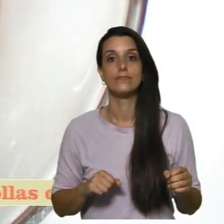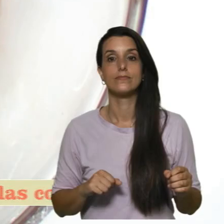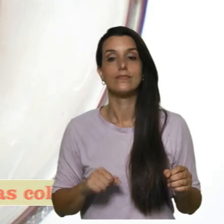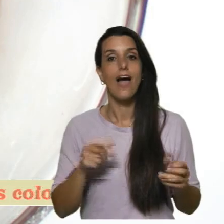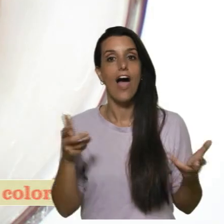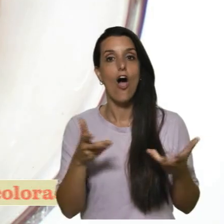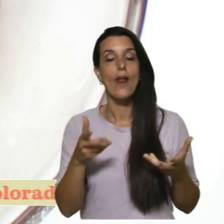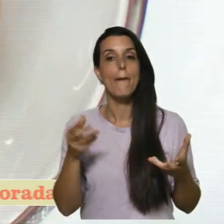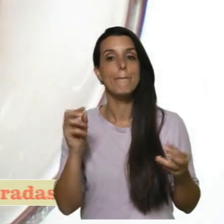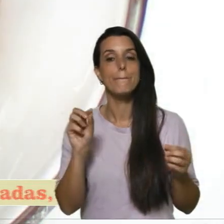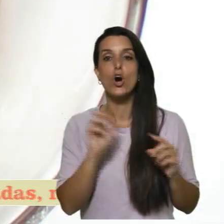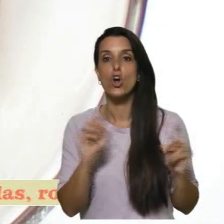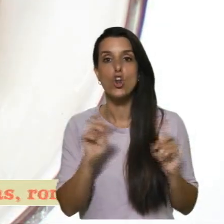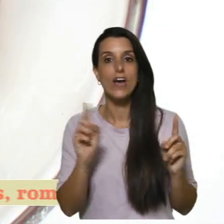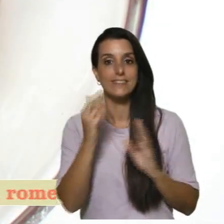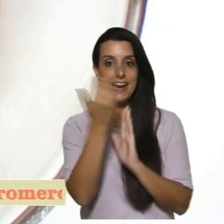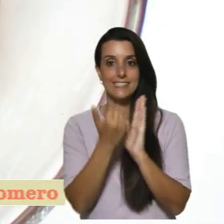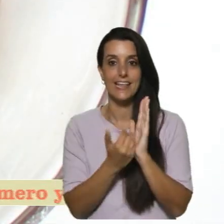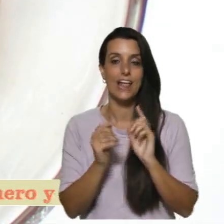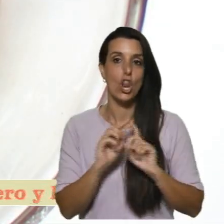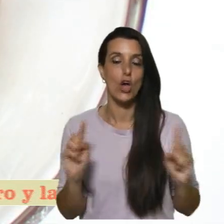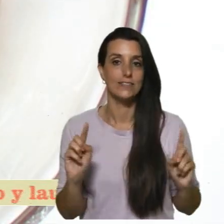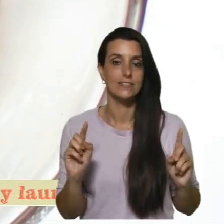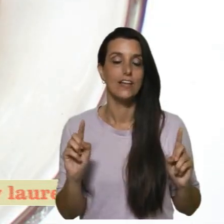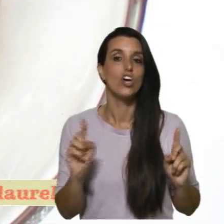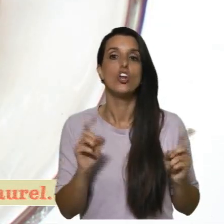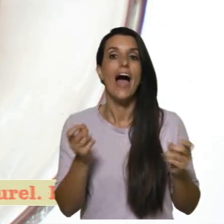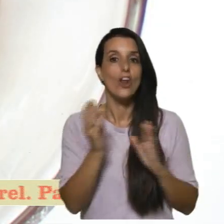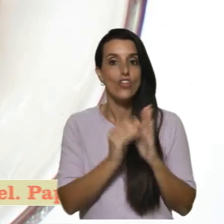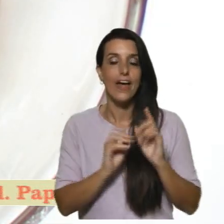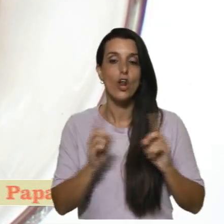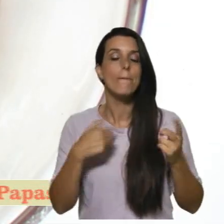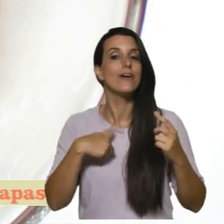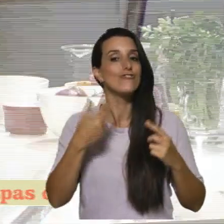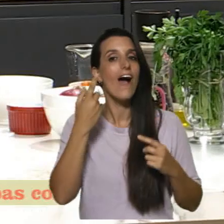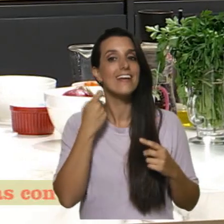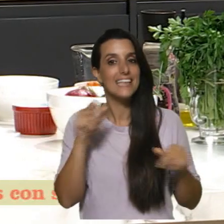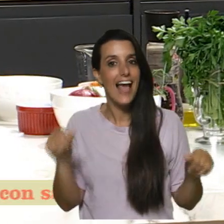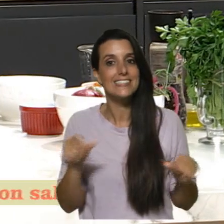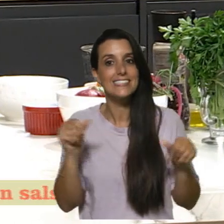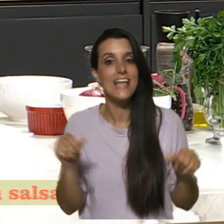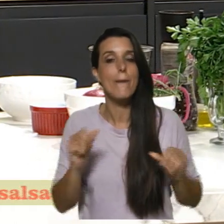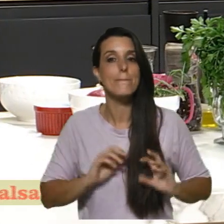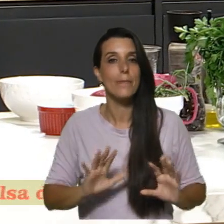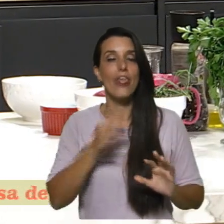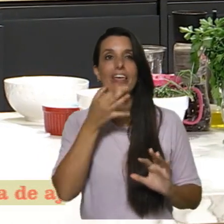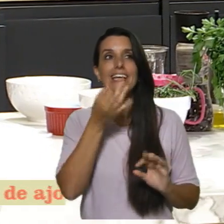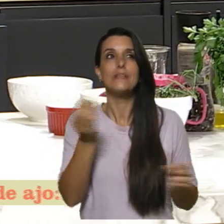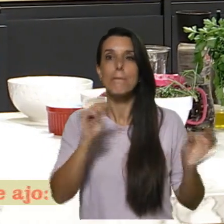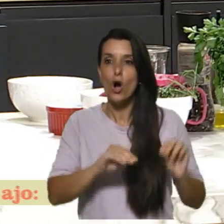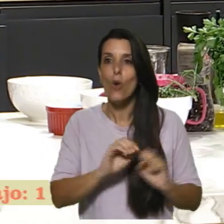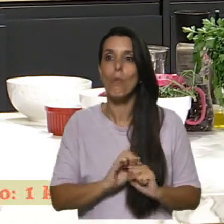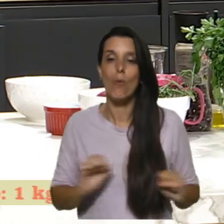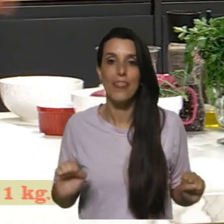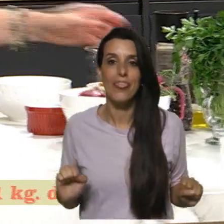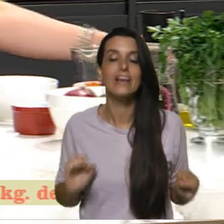Esto que le voy a poner ahora no está en la receta. No está, no la tenés anotada. Pero yo ayer cuando lo estaba haciendo, preparando, digo, y si le pongo esto yo creo que puede